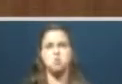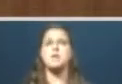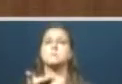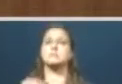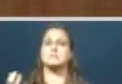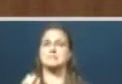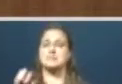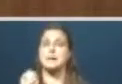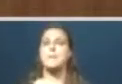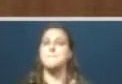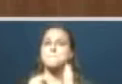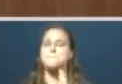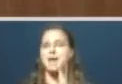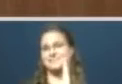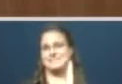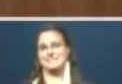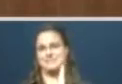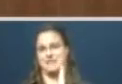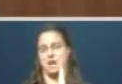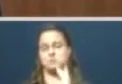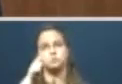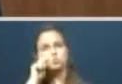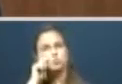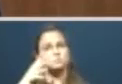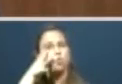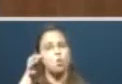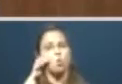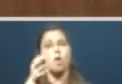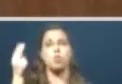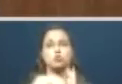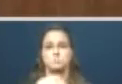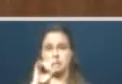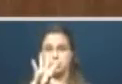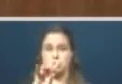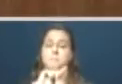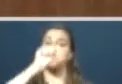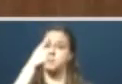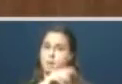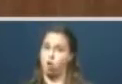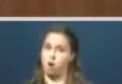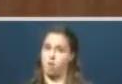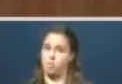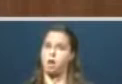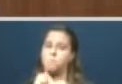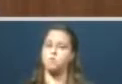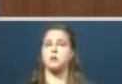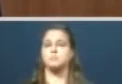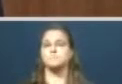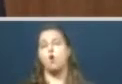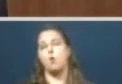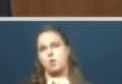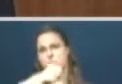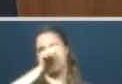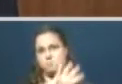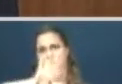el plan integral de turismo rural 2014 primero de ámbito nacional aprobado por el gobierno de la nación sobre esta materia que ha sido